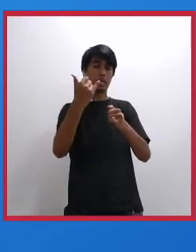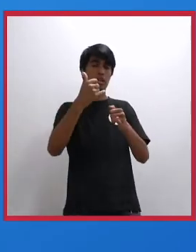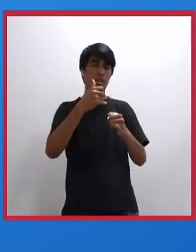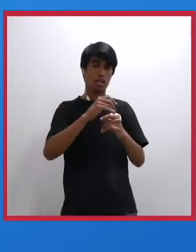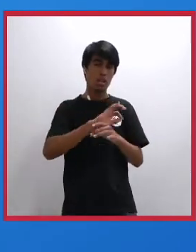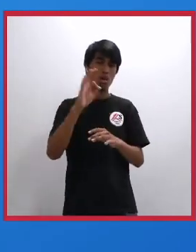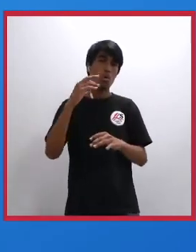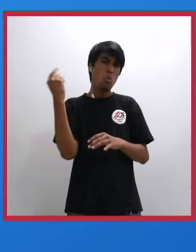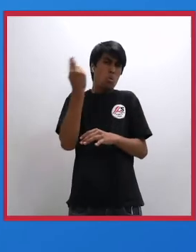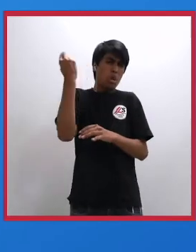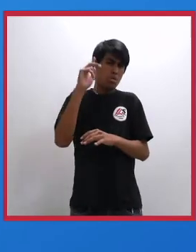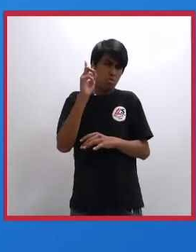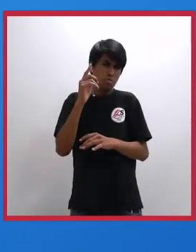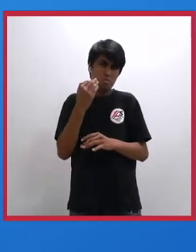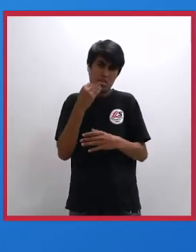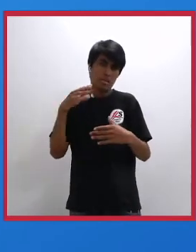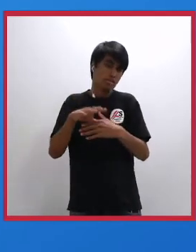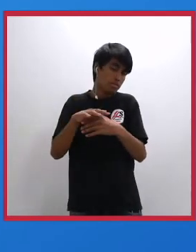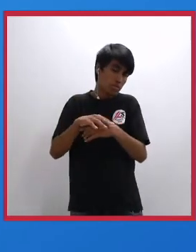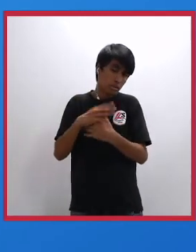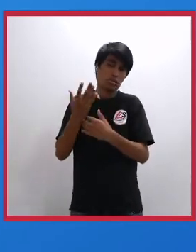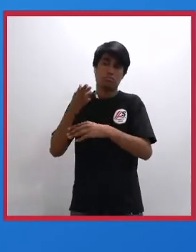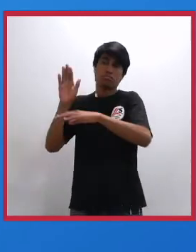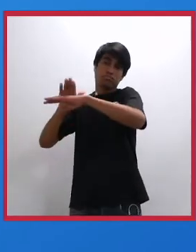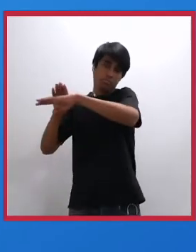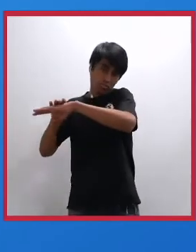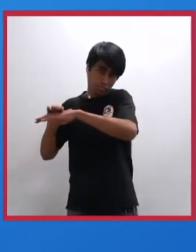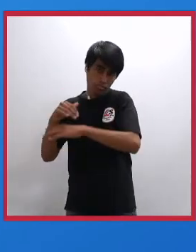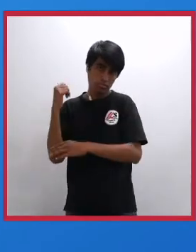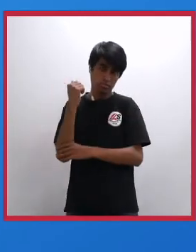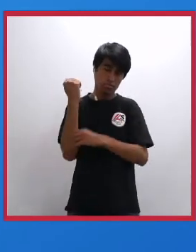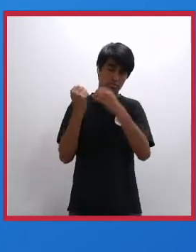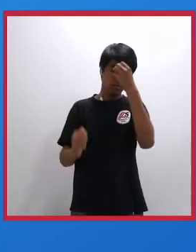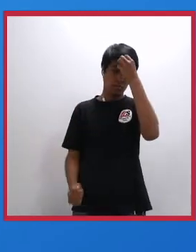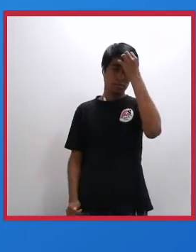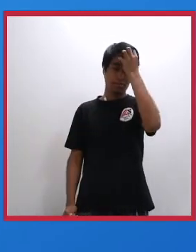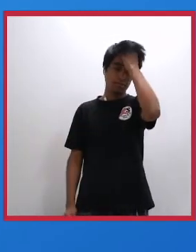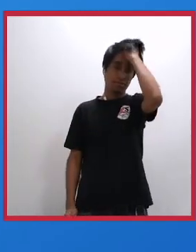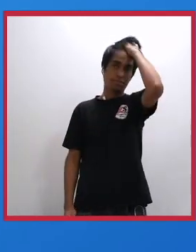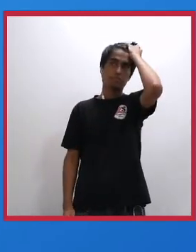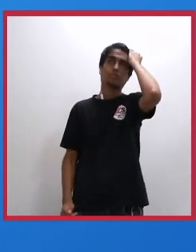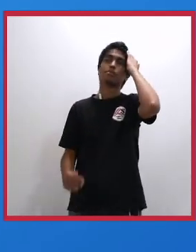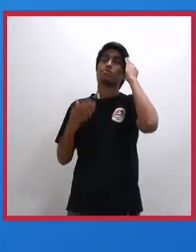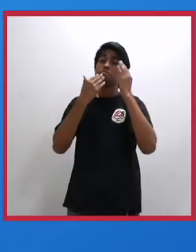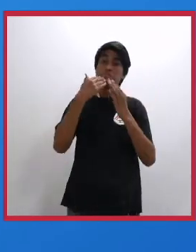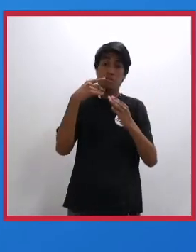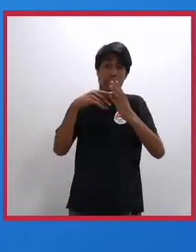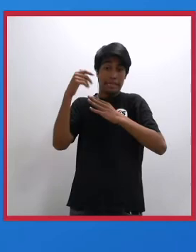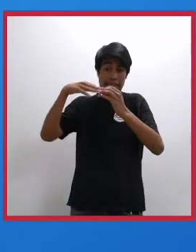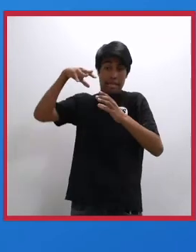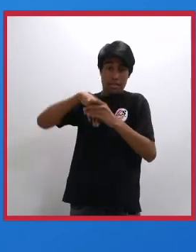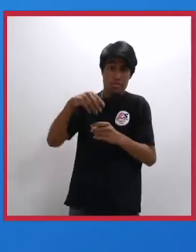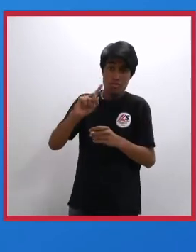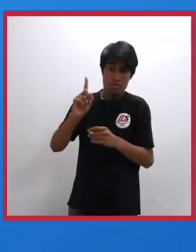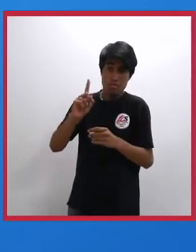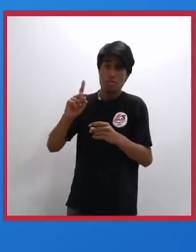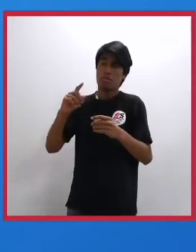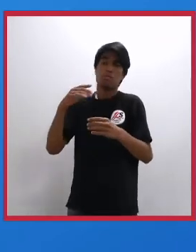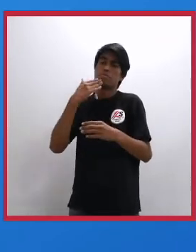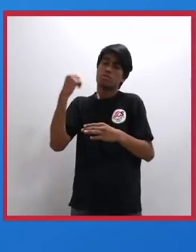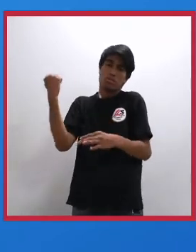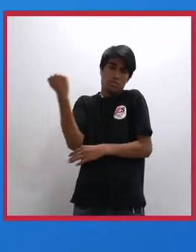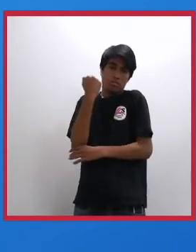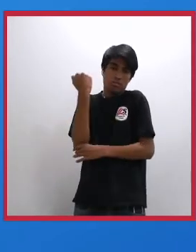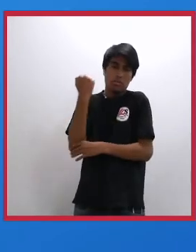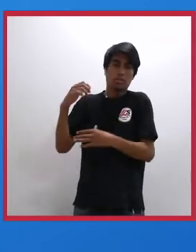misma urgencia que en caso de que realmente suceda en nuestro sitio de obra, pero sí es